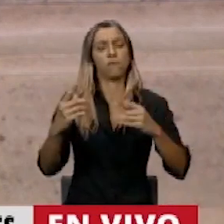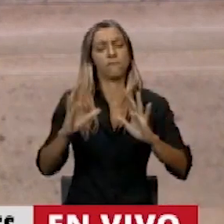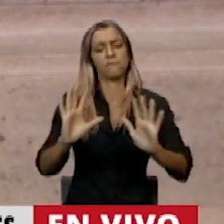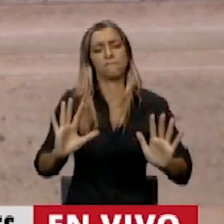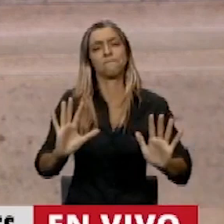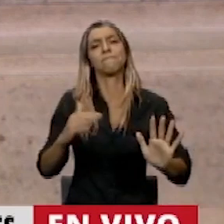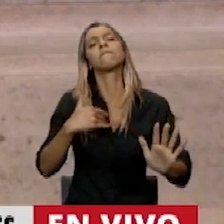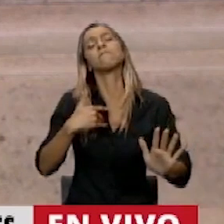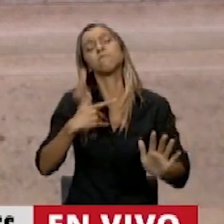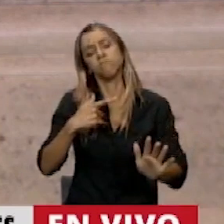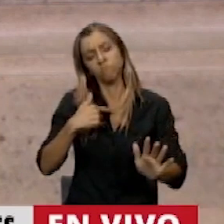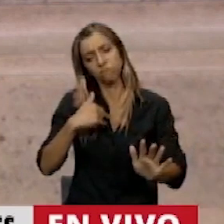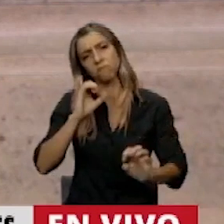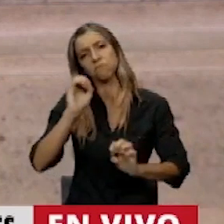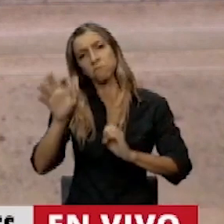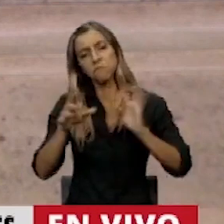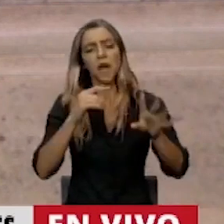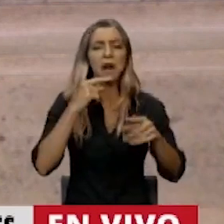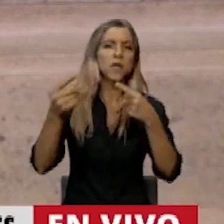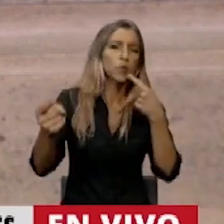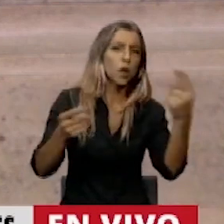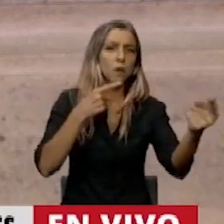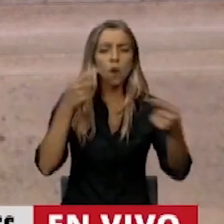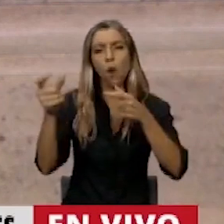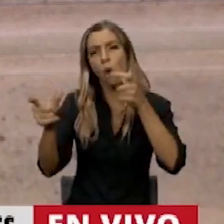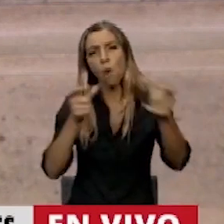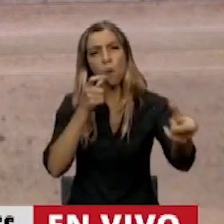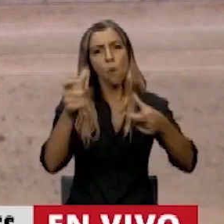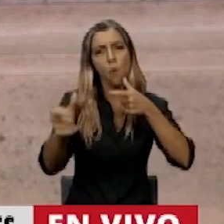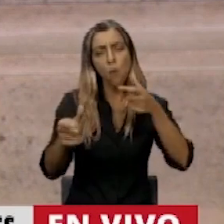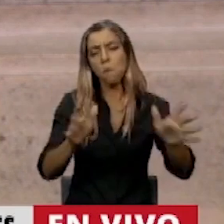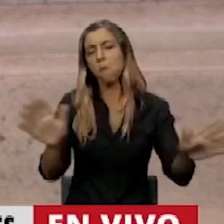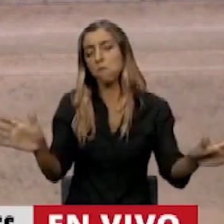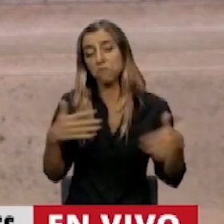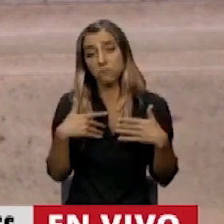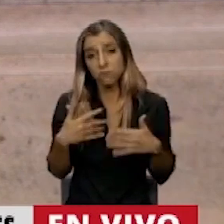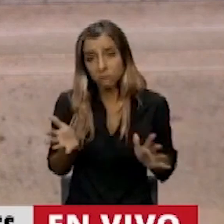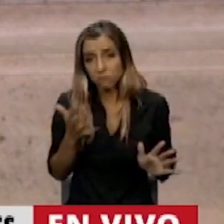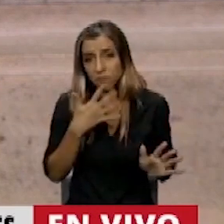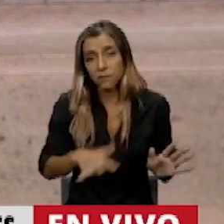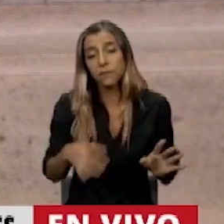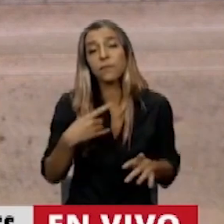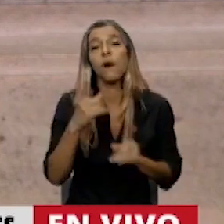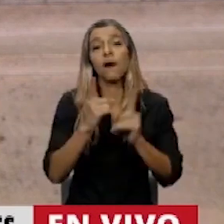tipo. Es notable. Porque los que no son votantes del Frente de Izquierda,